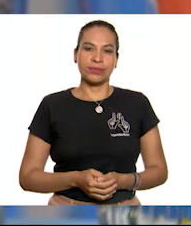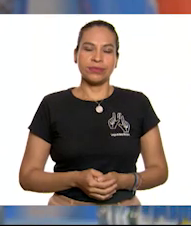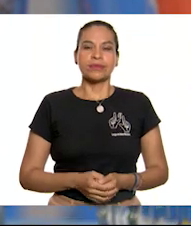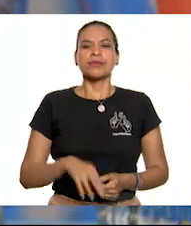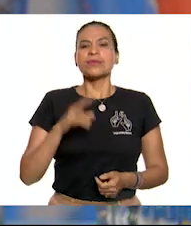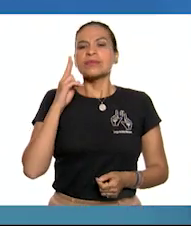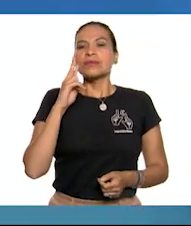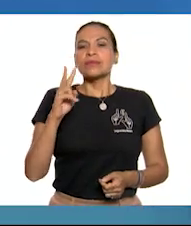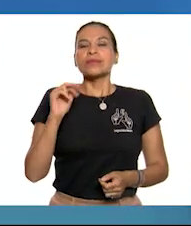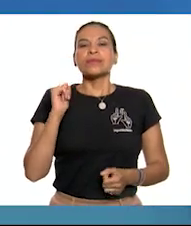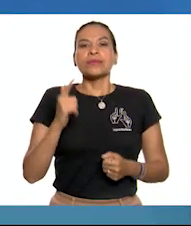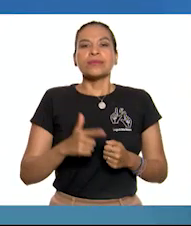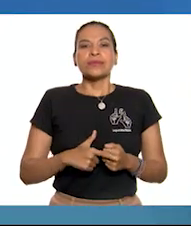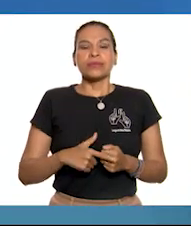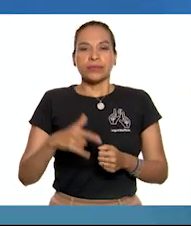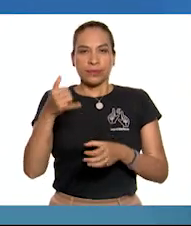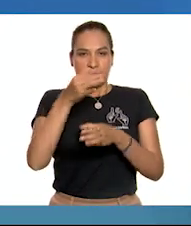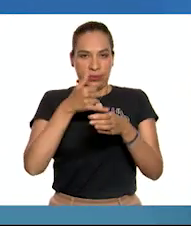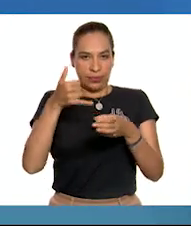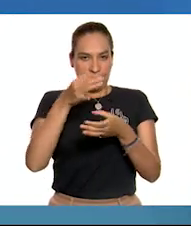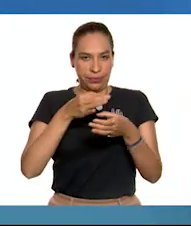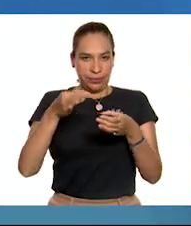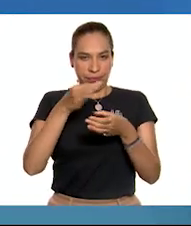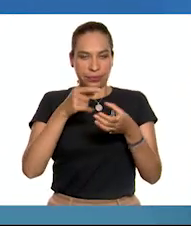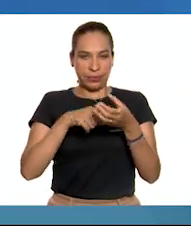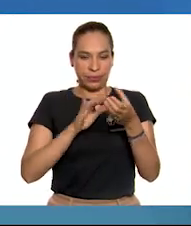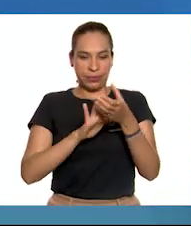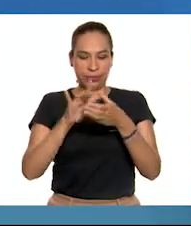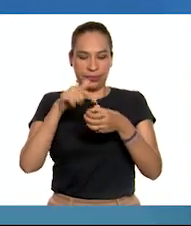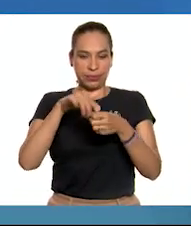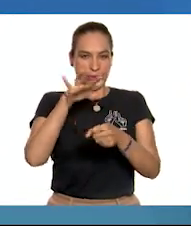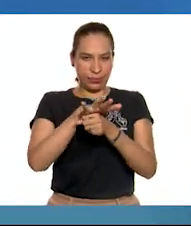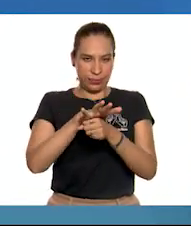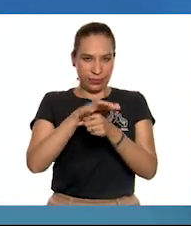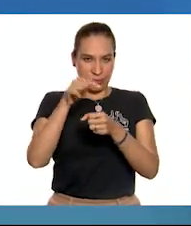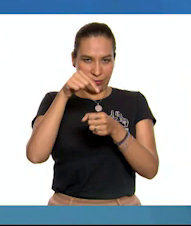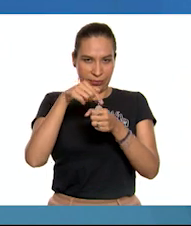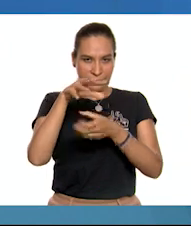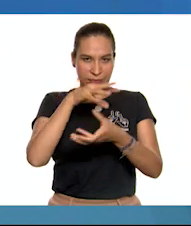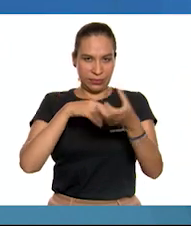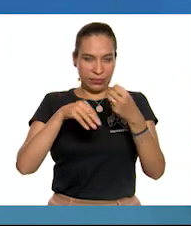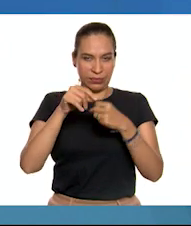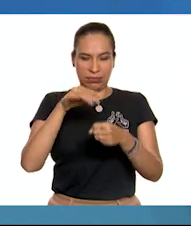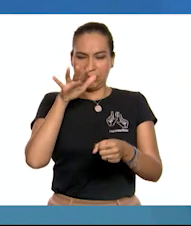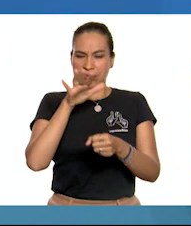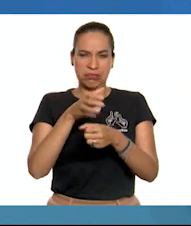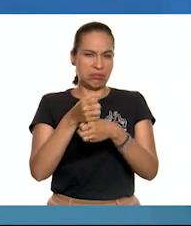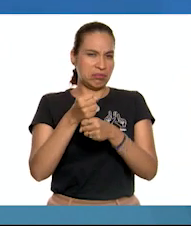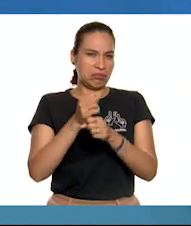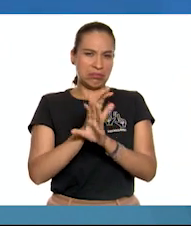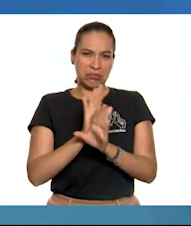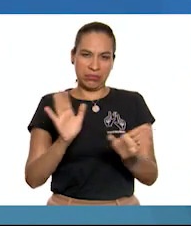Cuando veamos que el aceite se está acercando ya a la tapa, ahí dejamos de presionar.